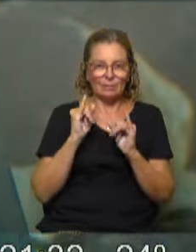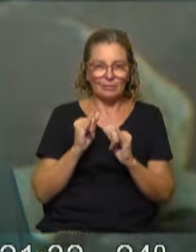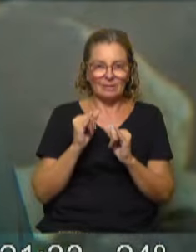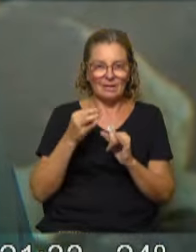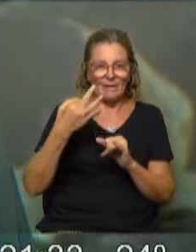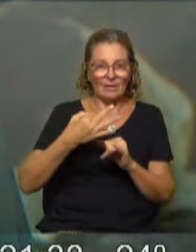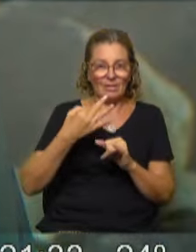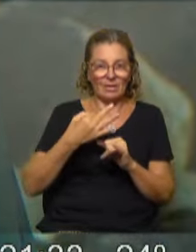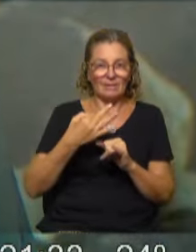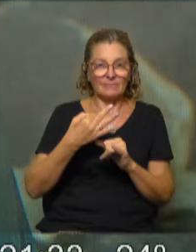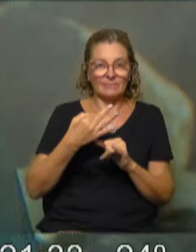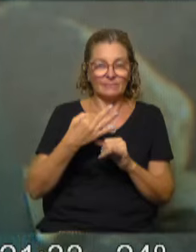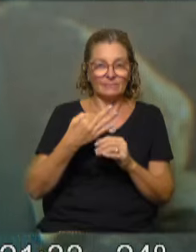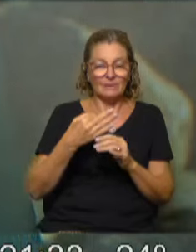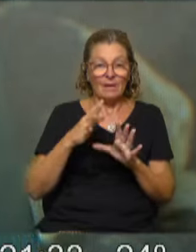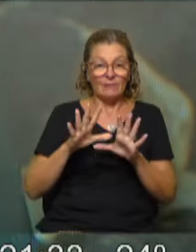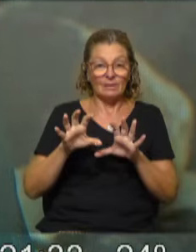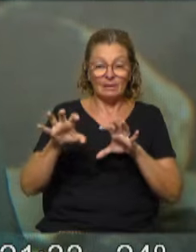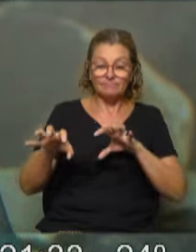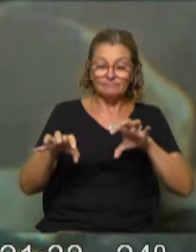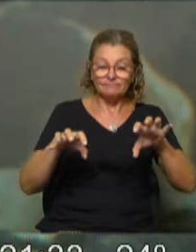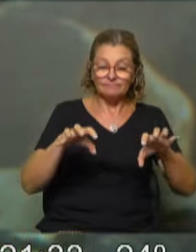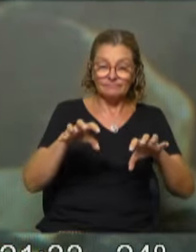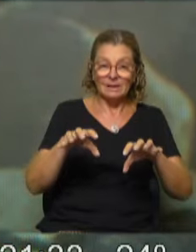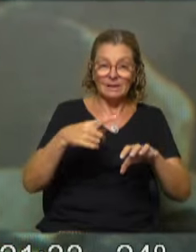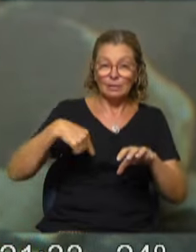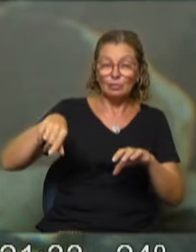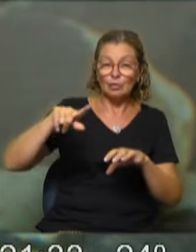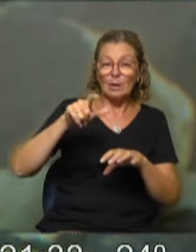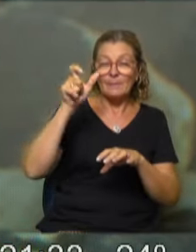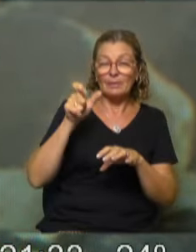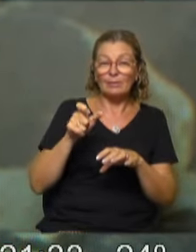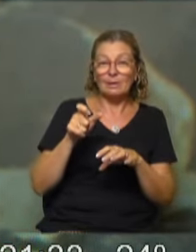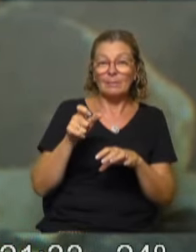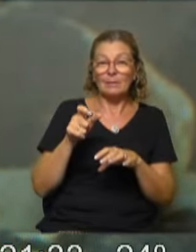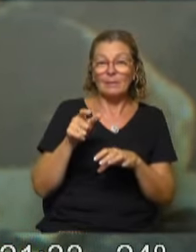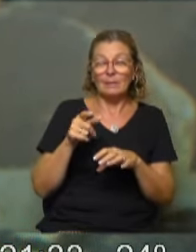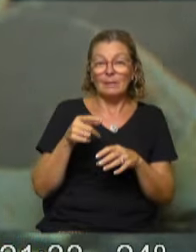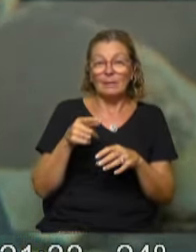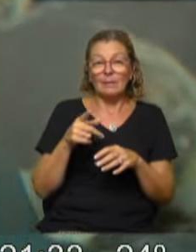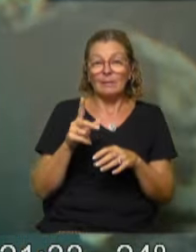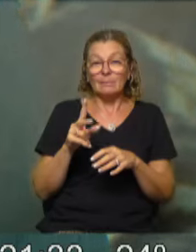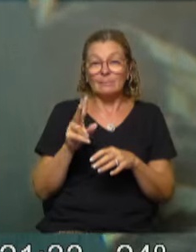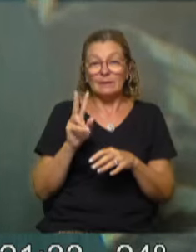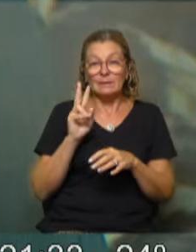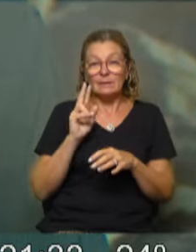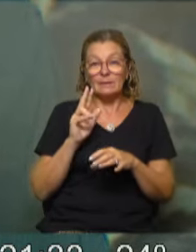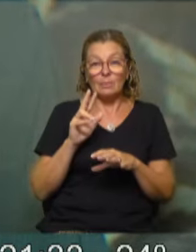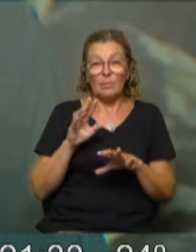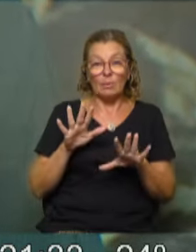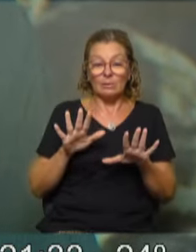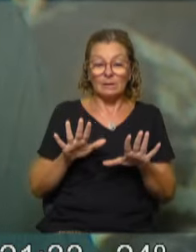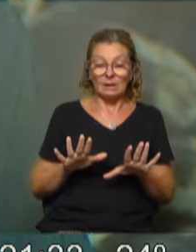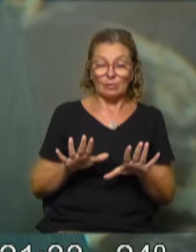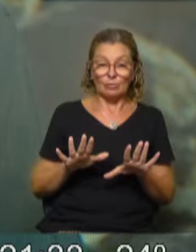cierto que hay momentos o instancias que el público me parece que va a tener que tener mucha quietud, que es